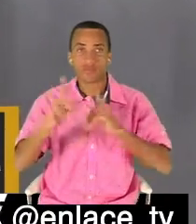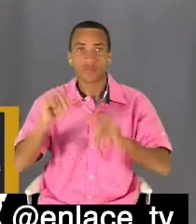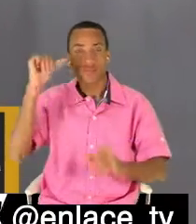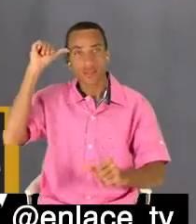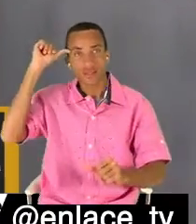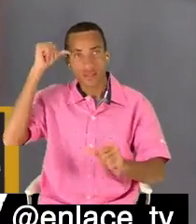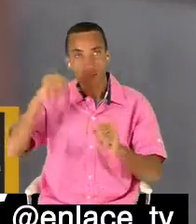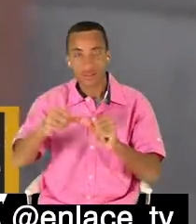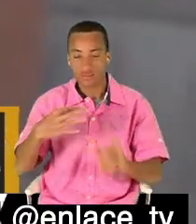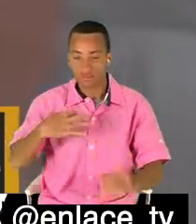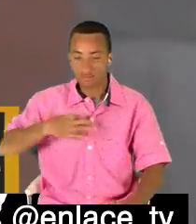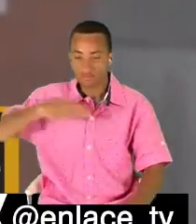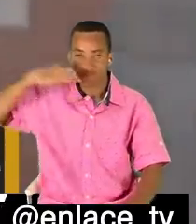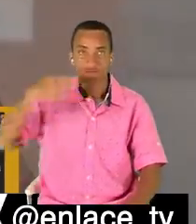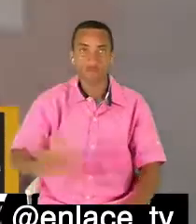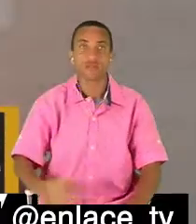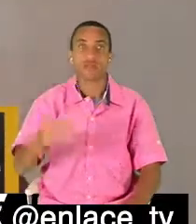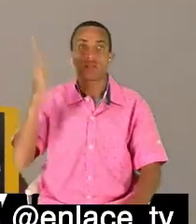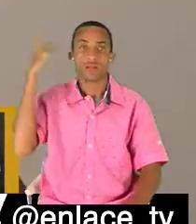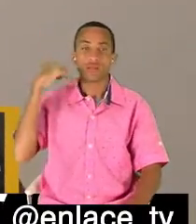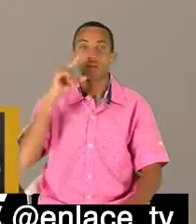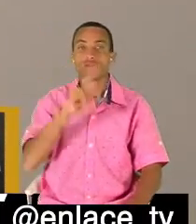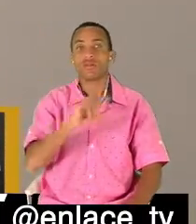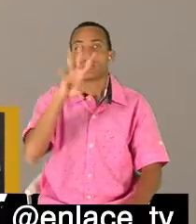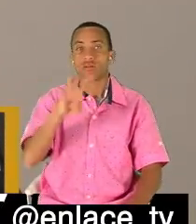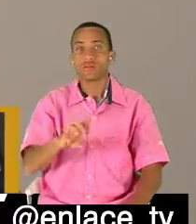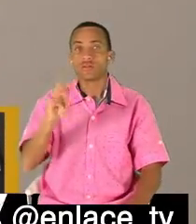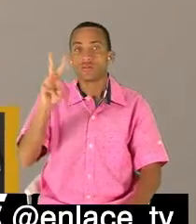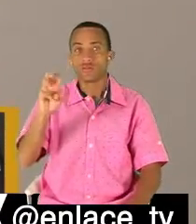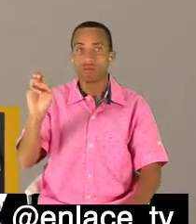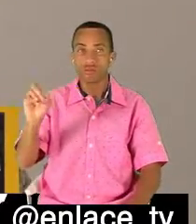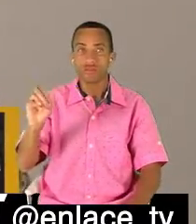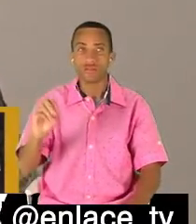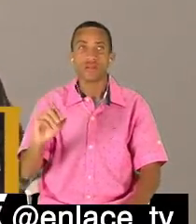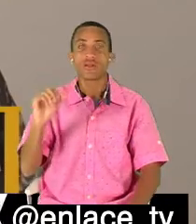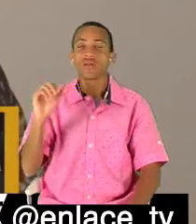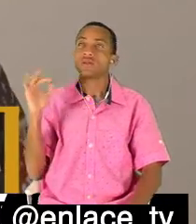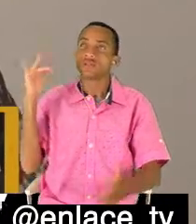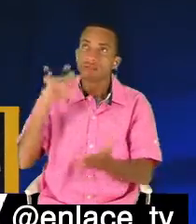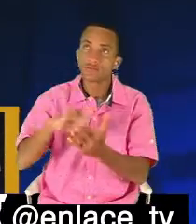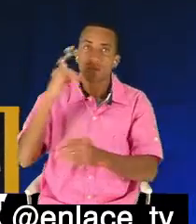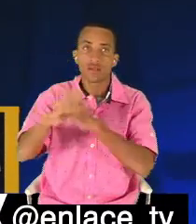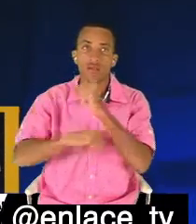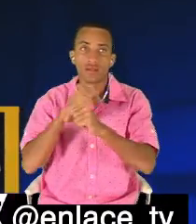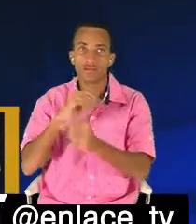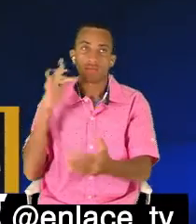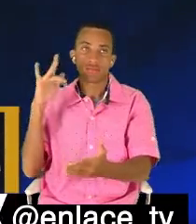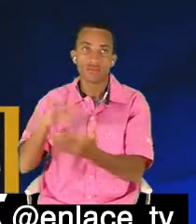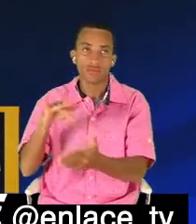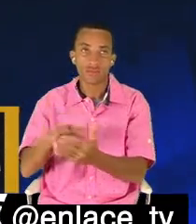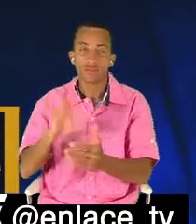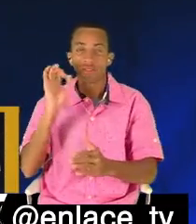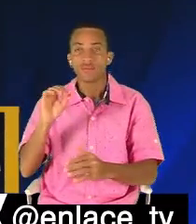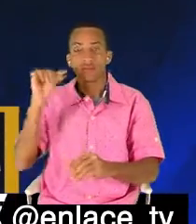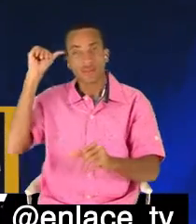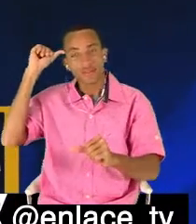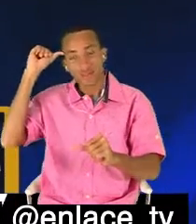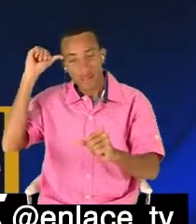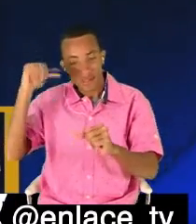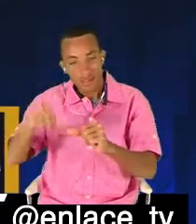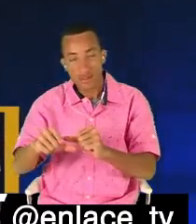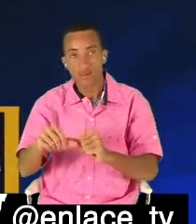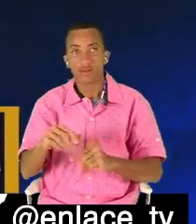y honestos de los años 80. Todos los años yo siempre vengo a Barranca Bermeja a tener en cuenta la memoria de